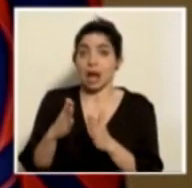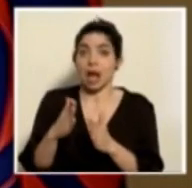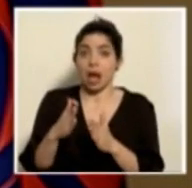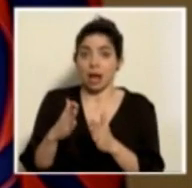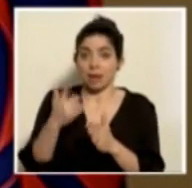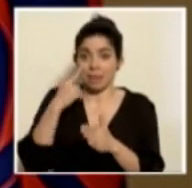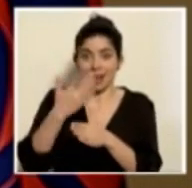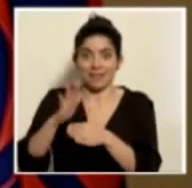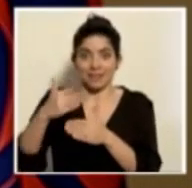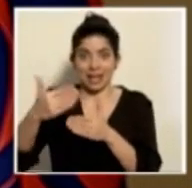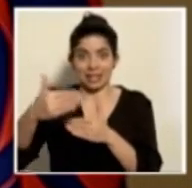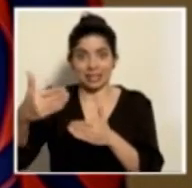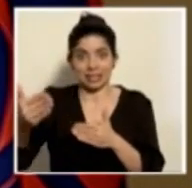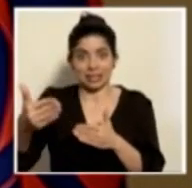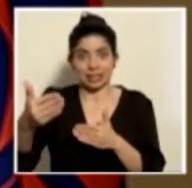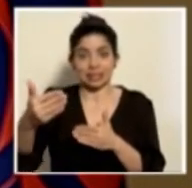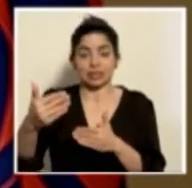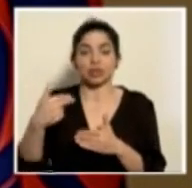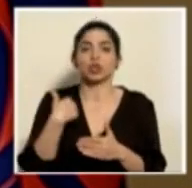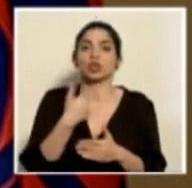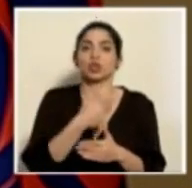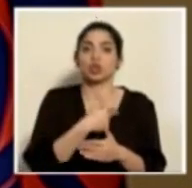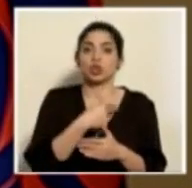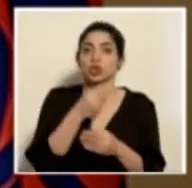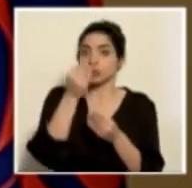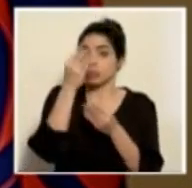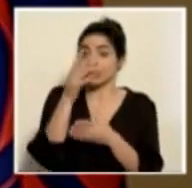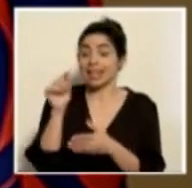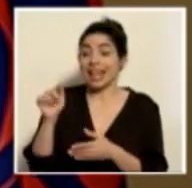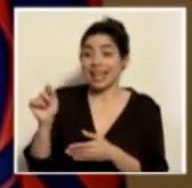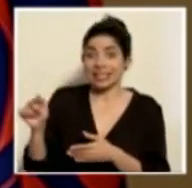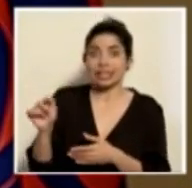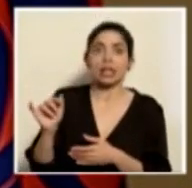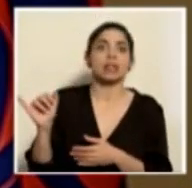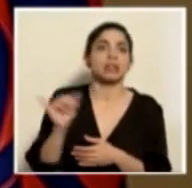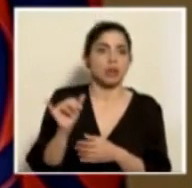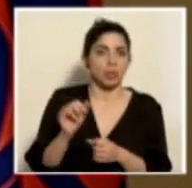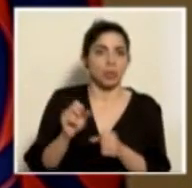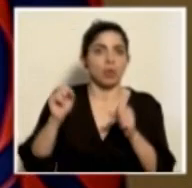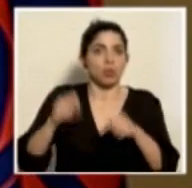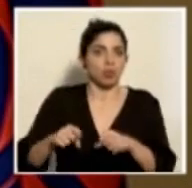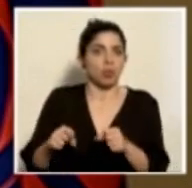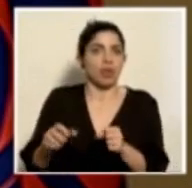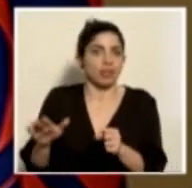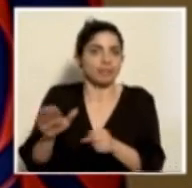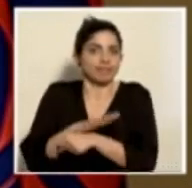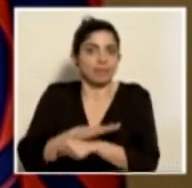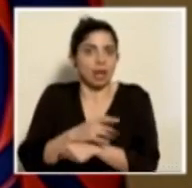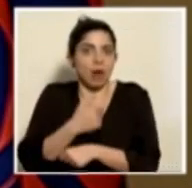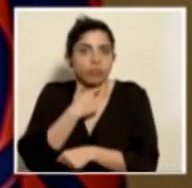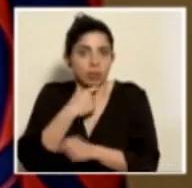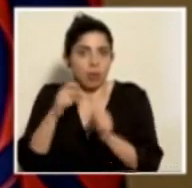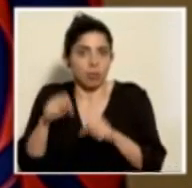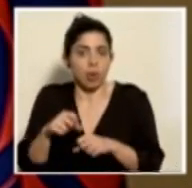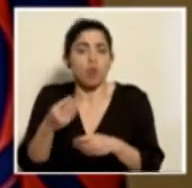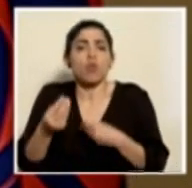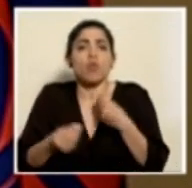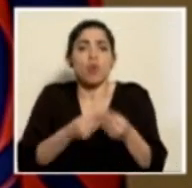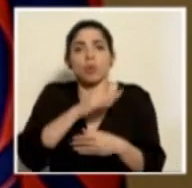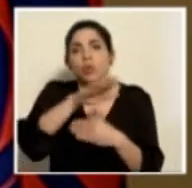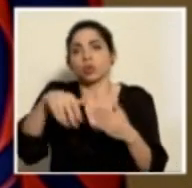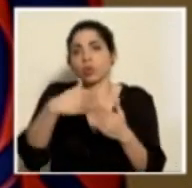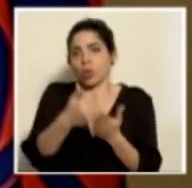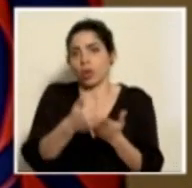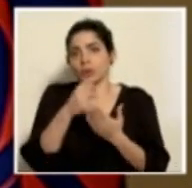estas fases, hacemos la salvedad que estas también se pueden saturar y ocupamos la colaboración de